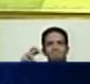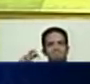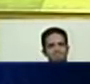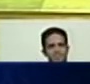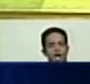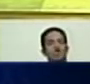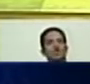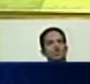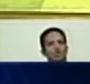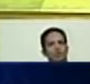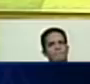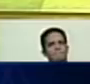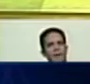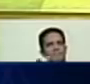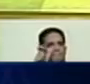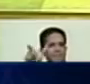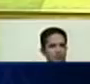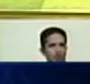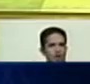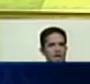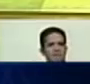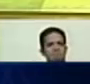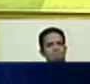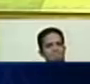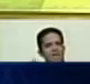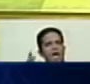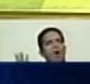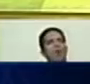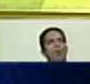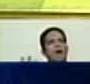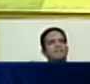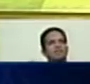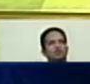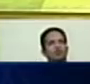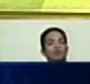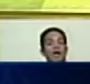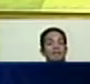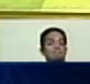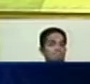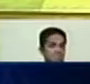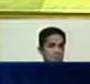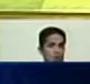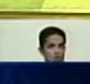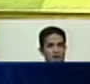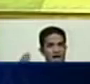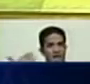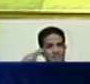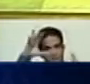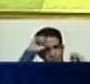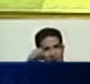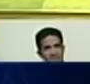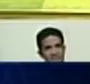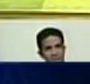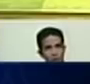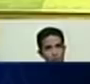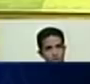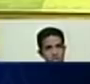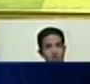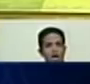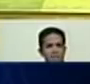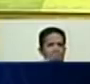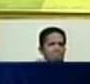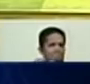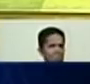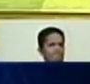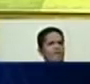nuestro equipo a Washington, a lo que era la sede de nuestra embajada, para que desde allí actúen y seguir el